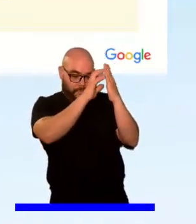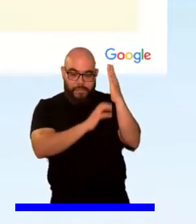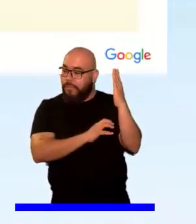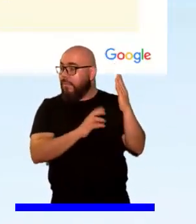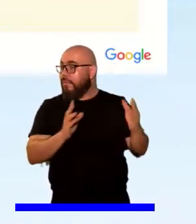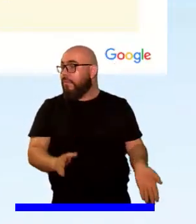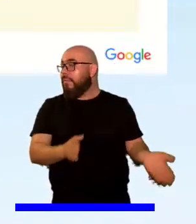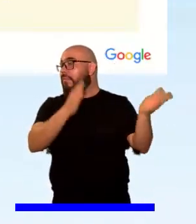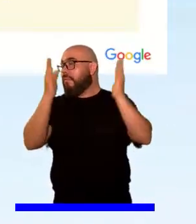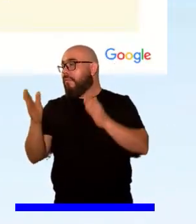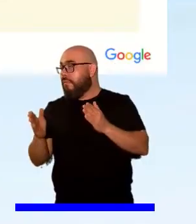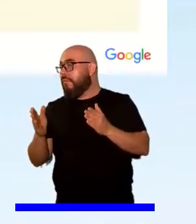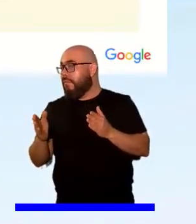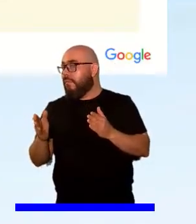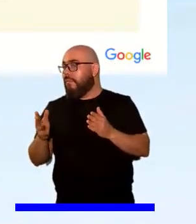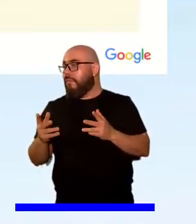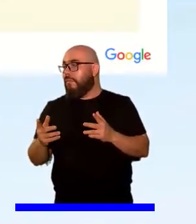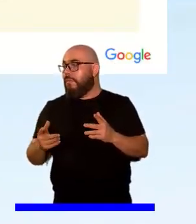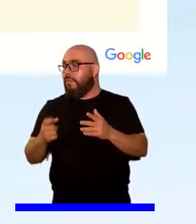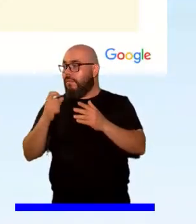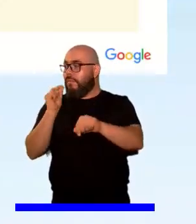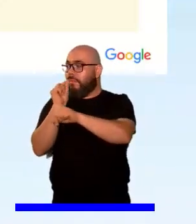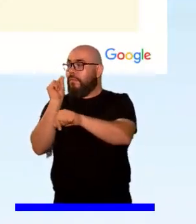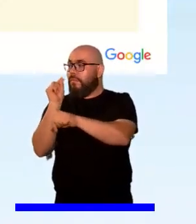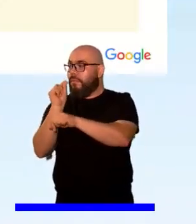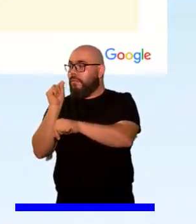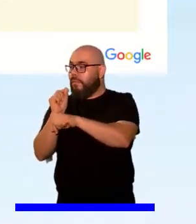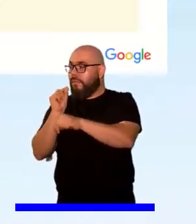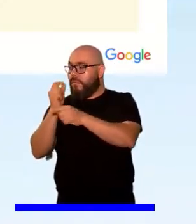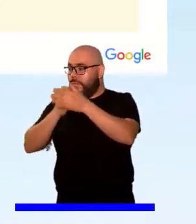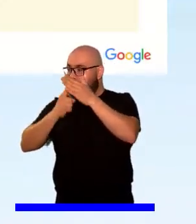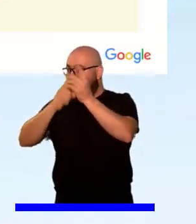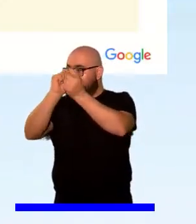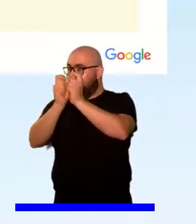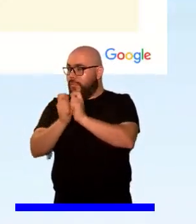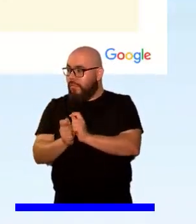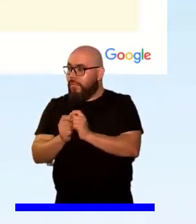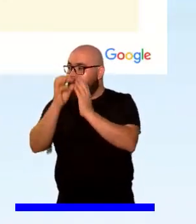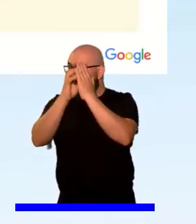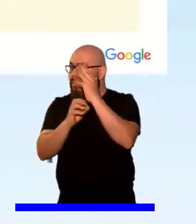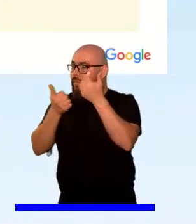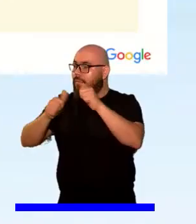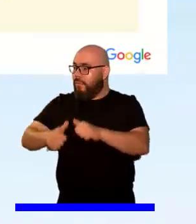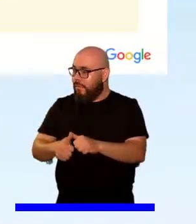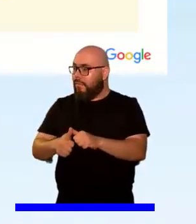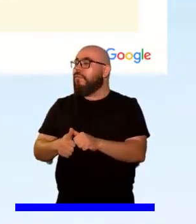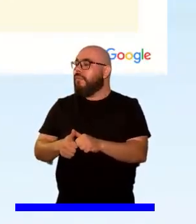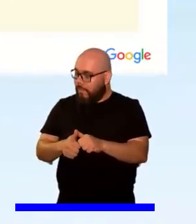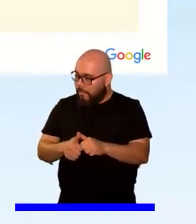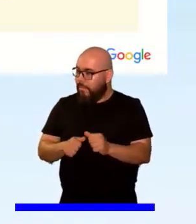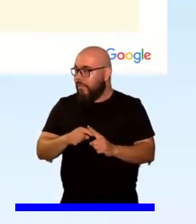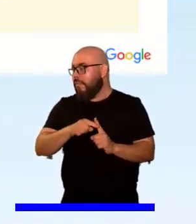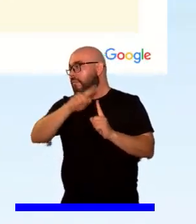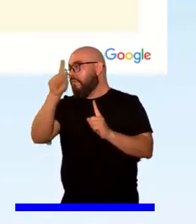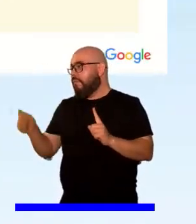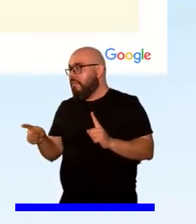guión. Ese guión se lo entrega después a un crítico. El crítico define si el guión es bueno o malo. Si es bueno,